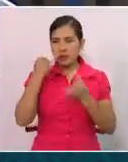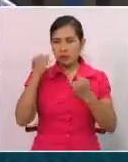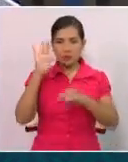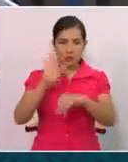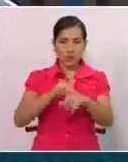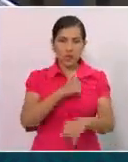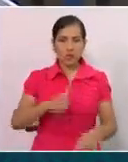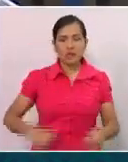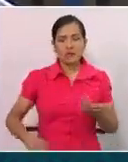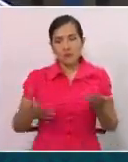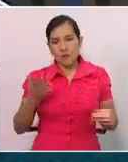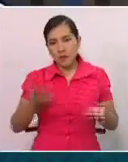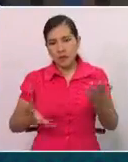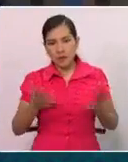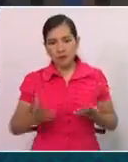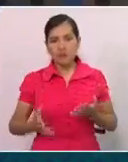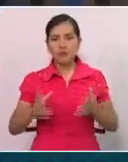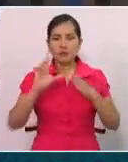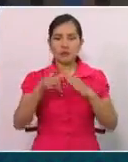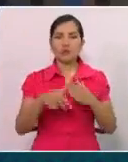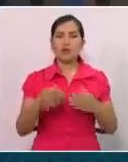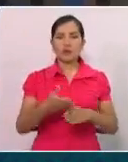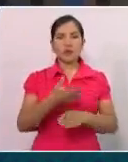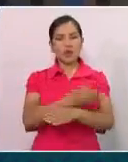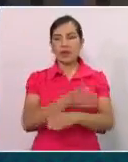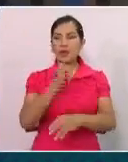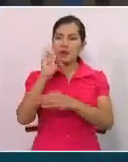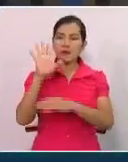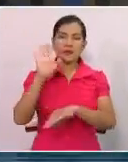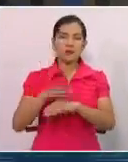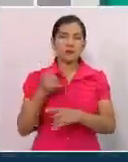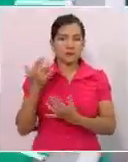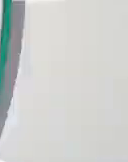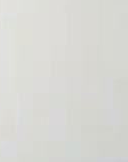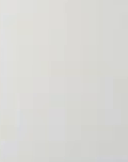alcalde. Lógicamente se verá la pertinencia y se le convocará.